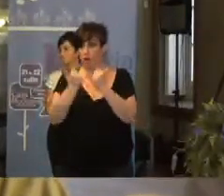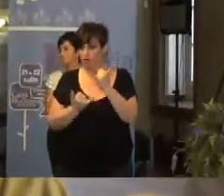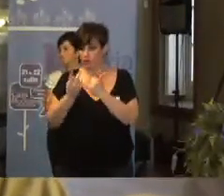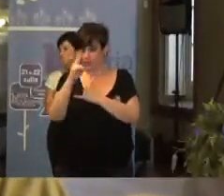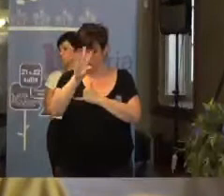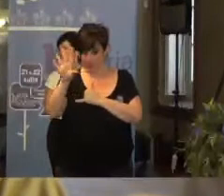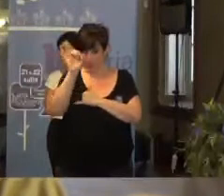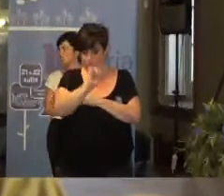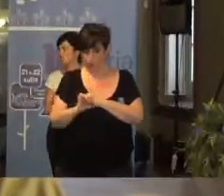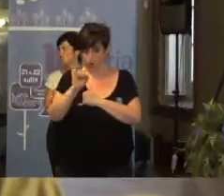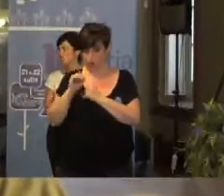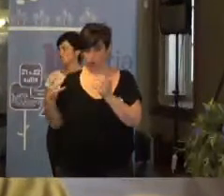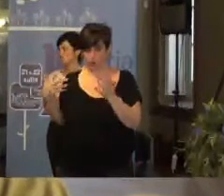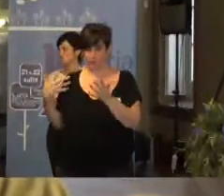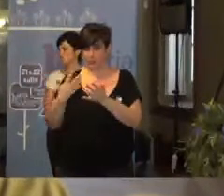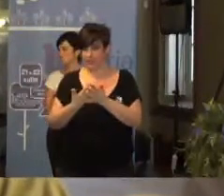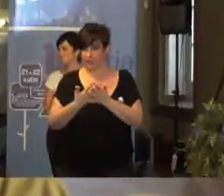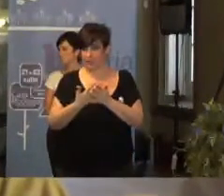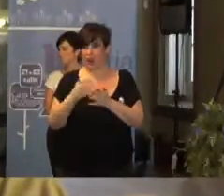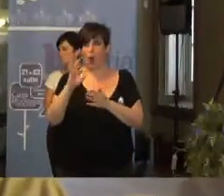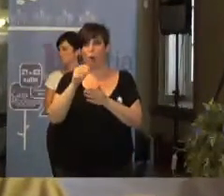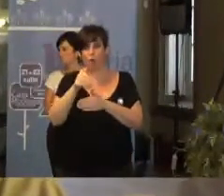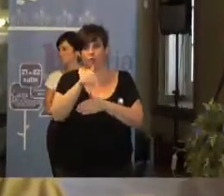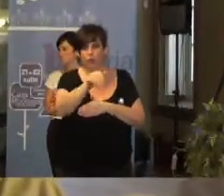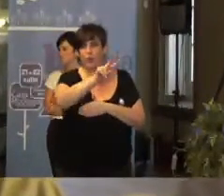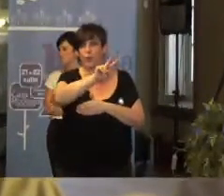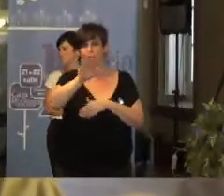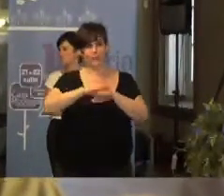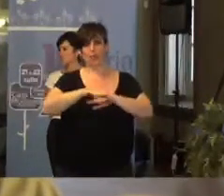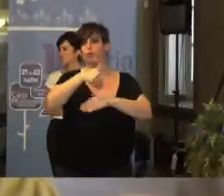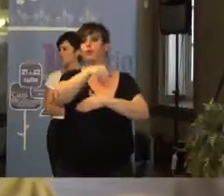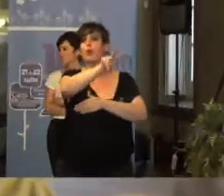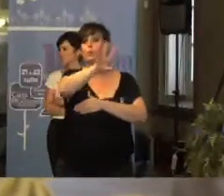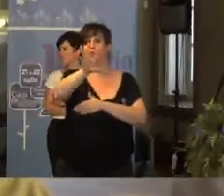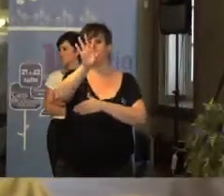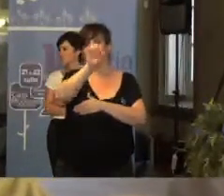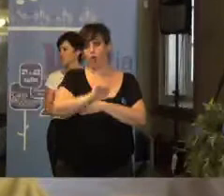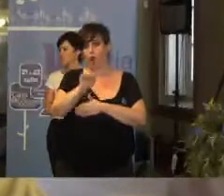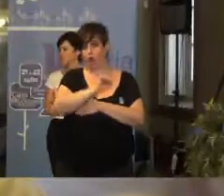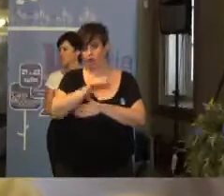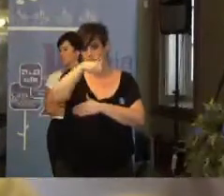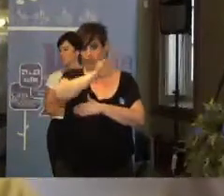país que vai faltar 1/3 da población, 1/3 do país vai quedar